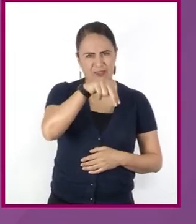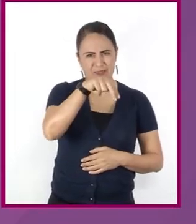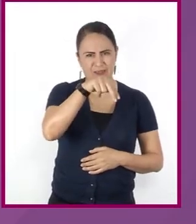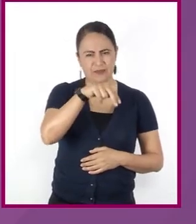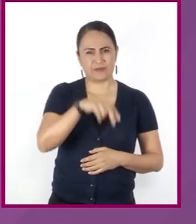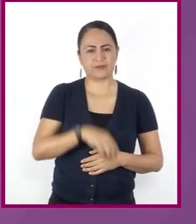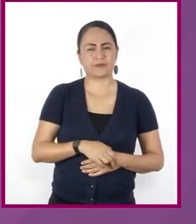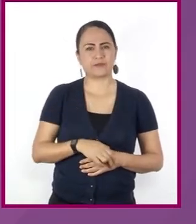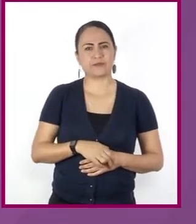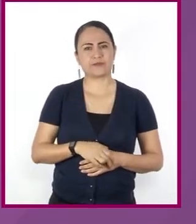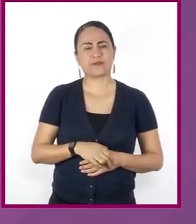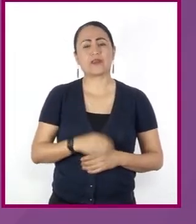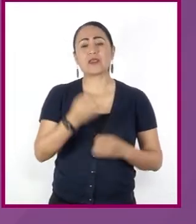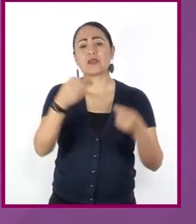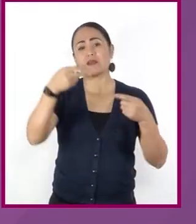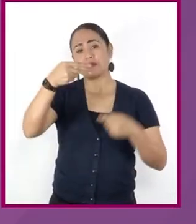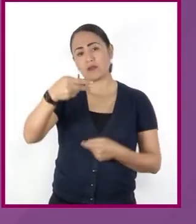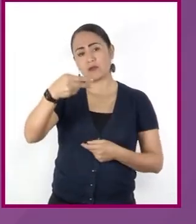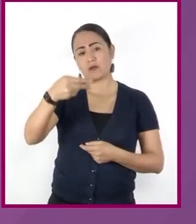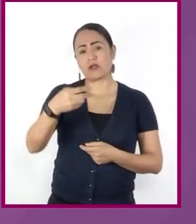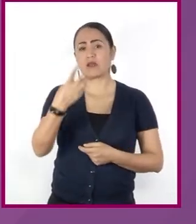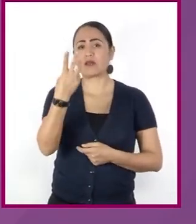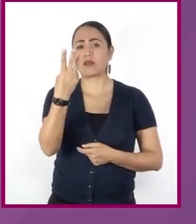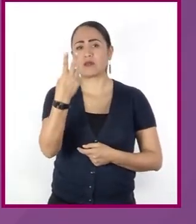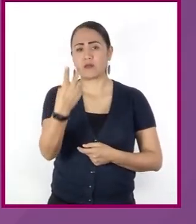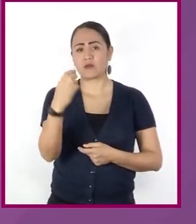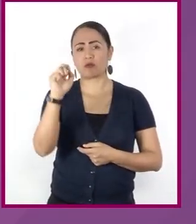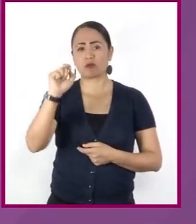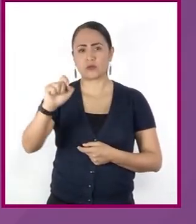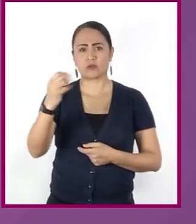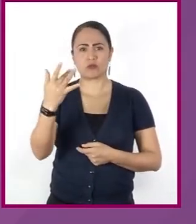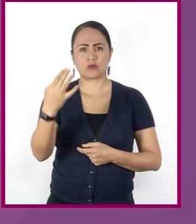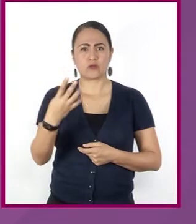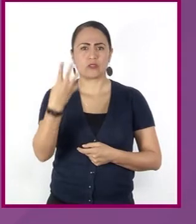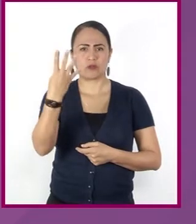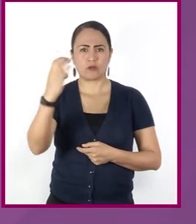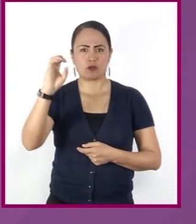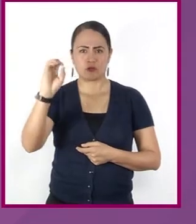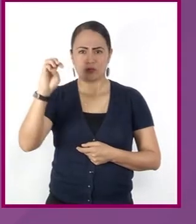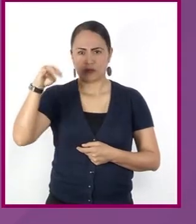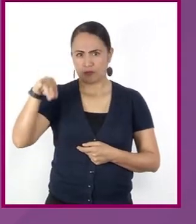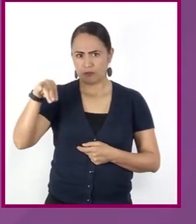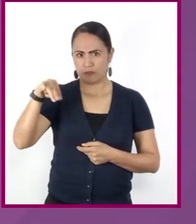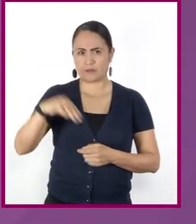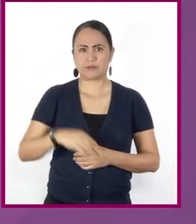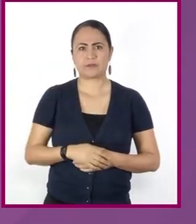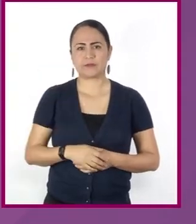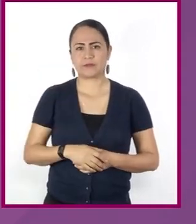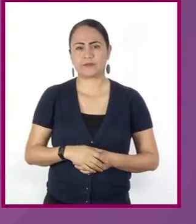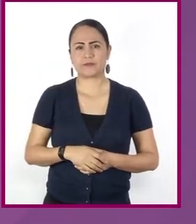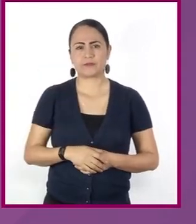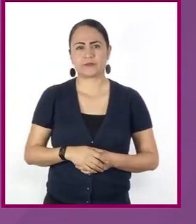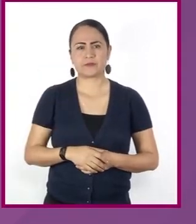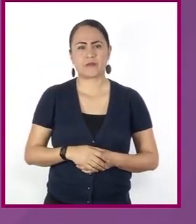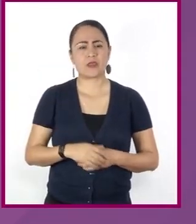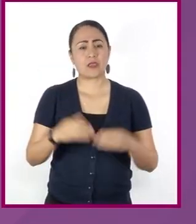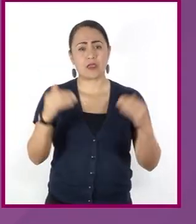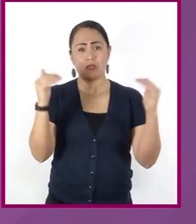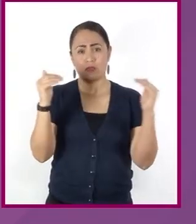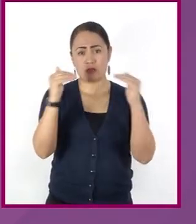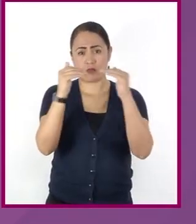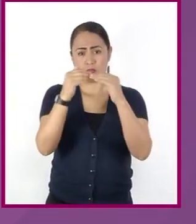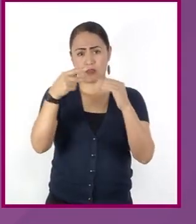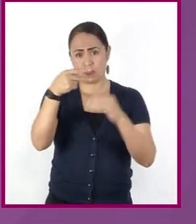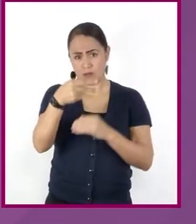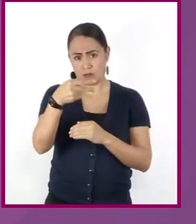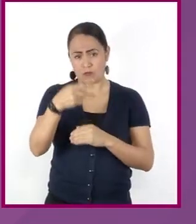mencioné anteriormente, es igual a 2.54 centímetros. Para encontrar la equivalencia, uno